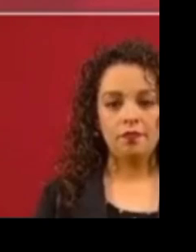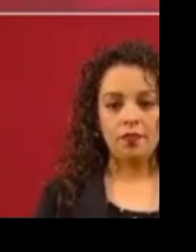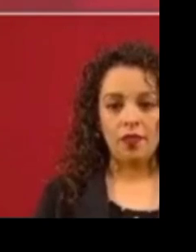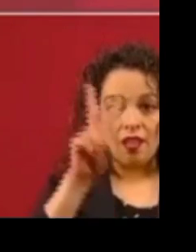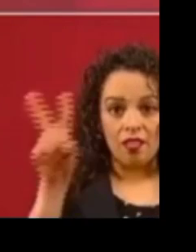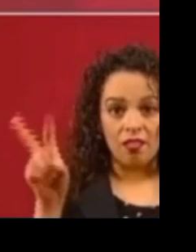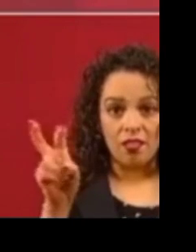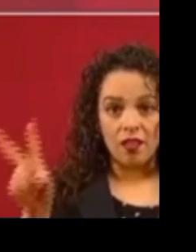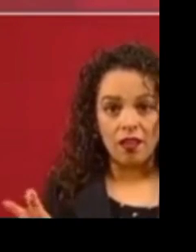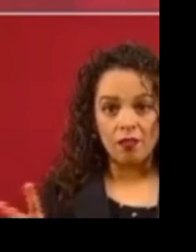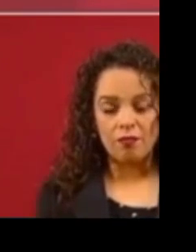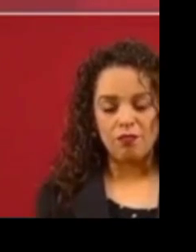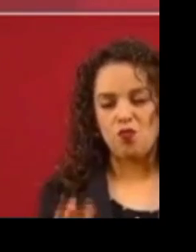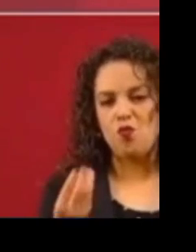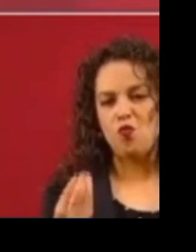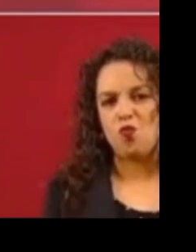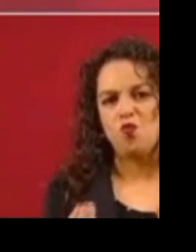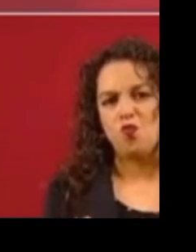pero